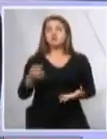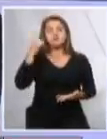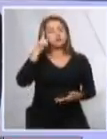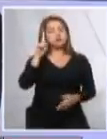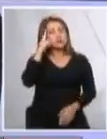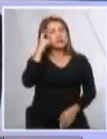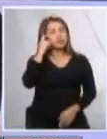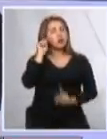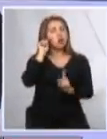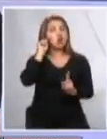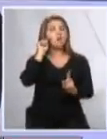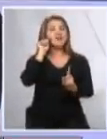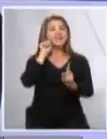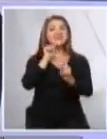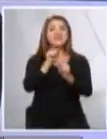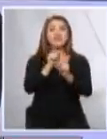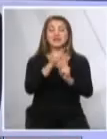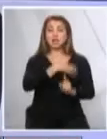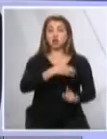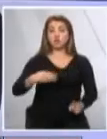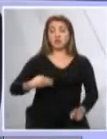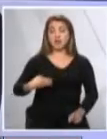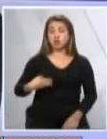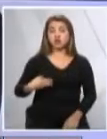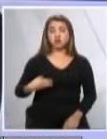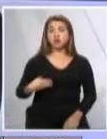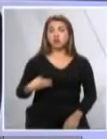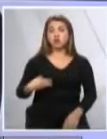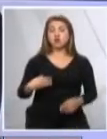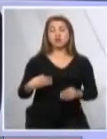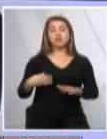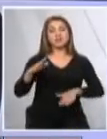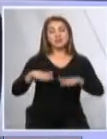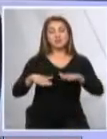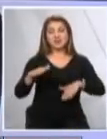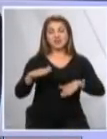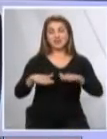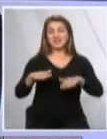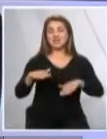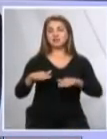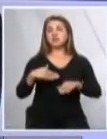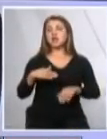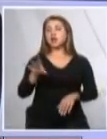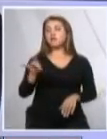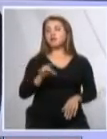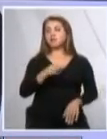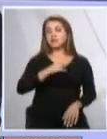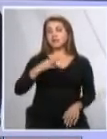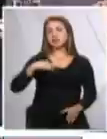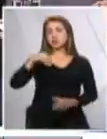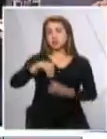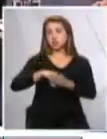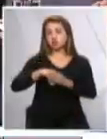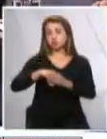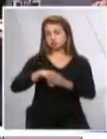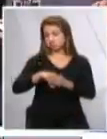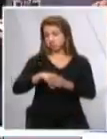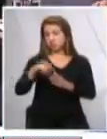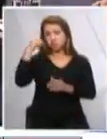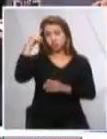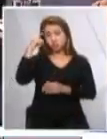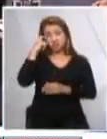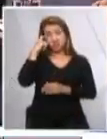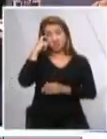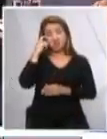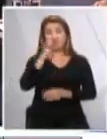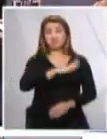considero que objetivamente el gobierno pasaba mucho por el acto fundacional de haber nombrado a Peña Aguilillo como ministro del Interior, Creo que